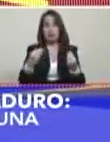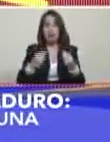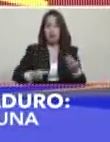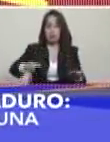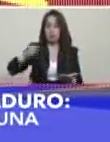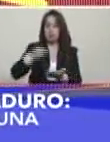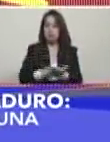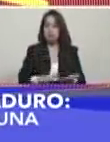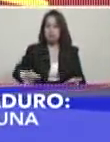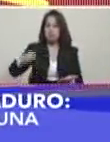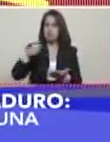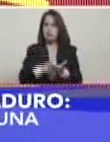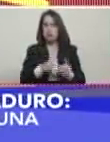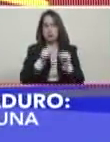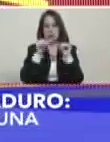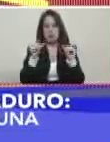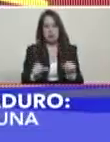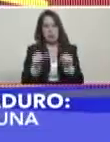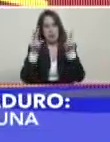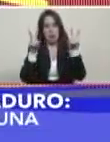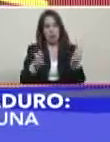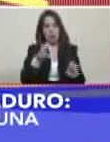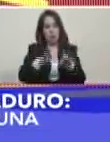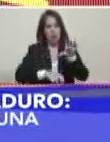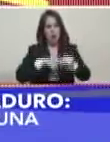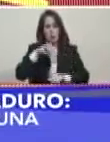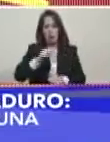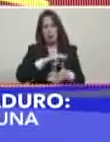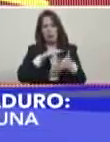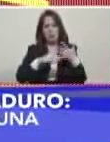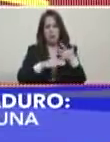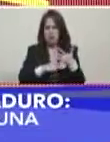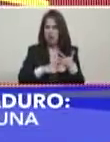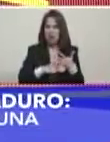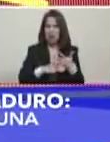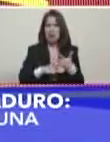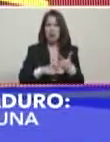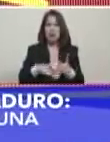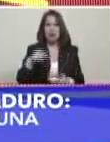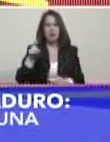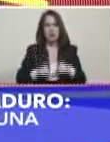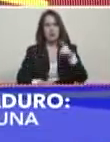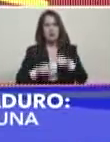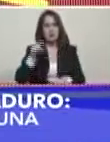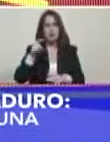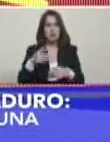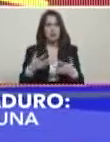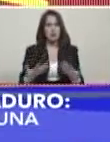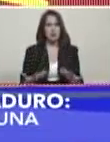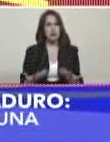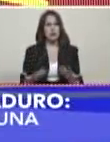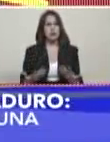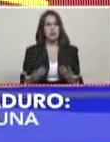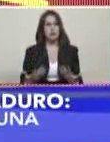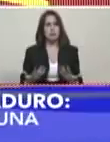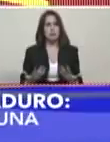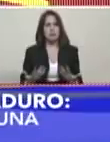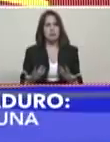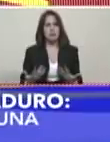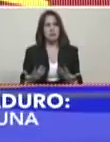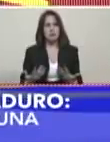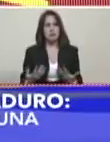reinversión que permita la adquisición de materias primas, piezas, maquinarias y demás rubros necesarios para garantizar